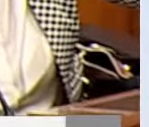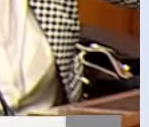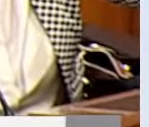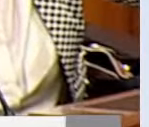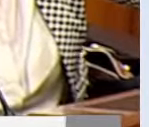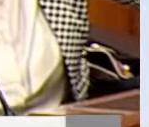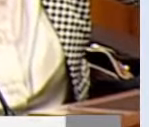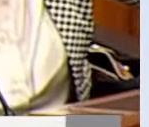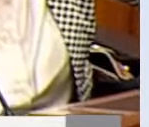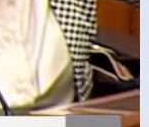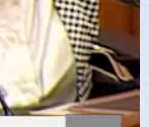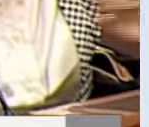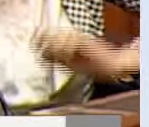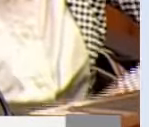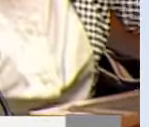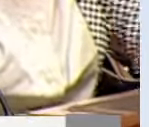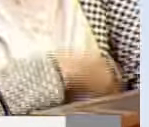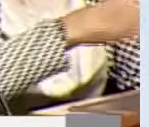inestabilidad política.